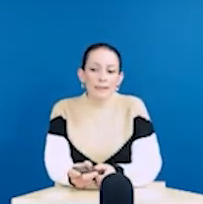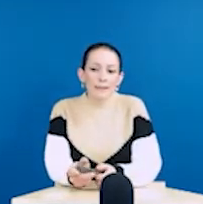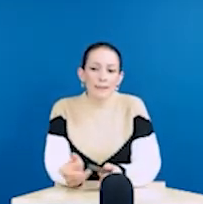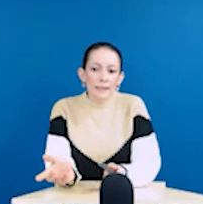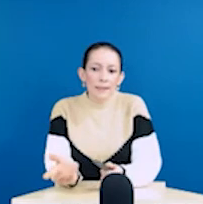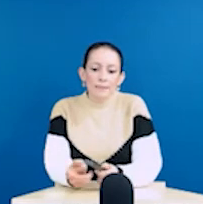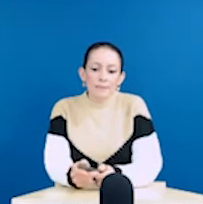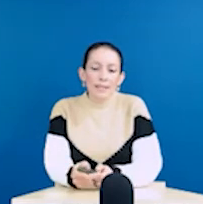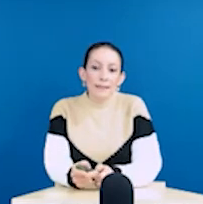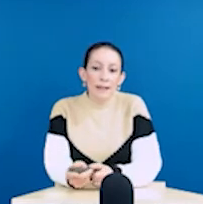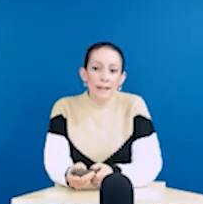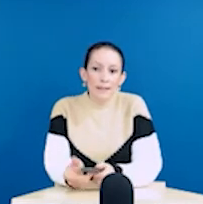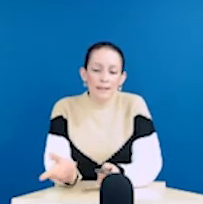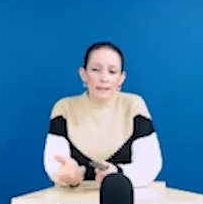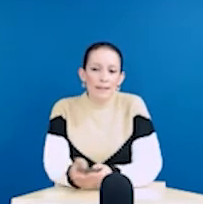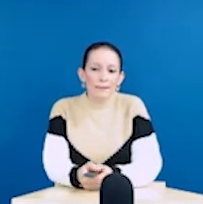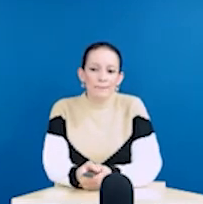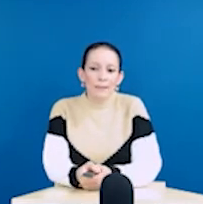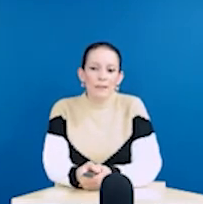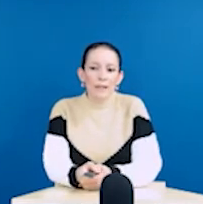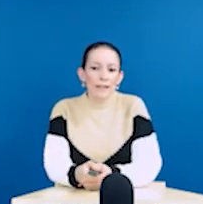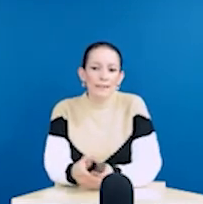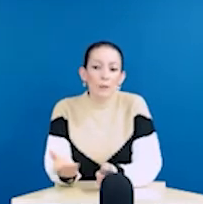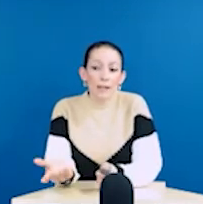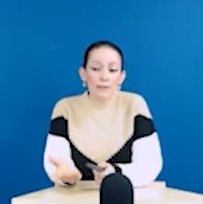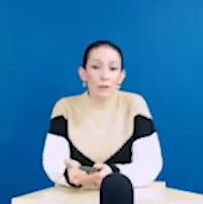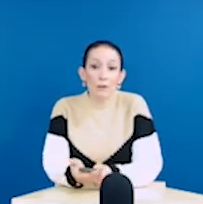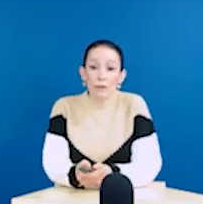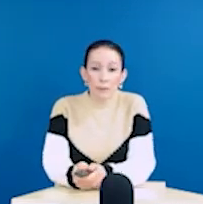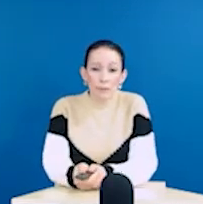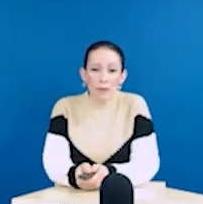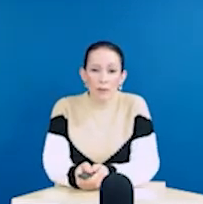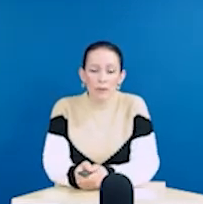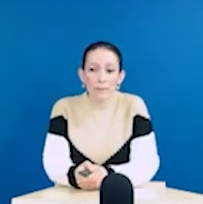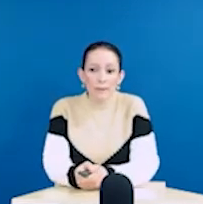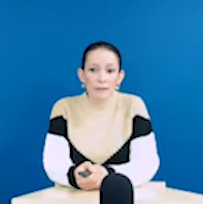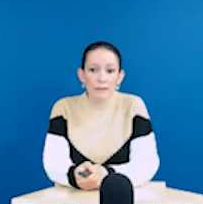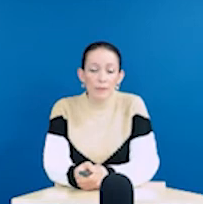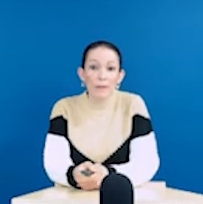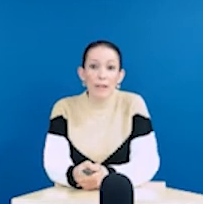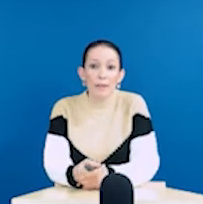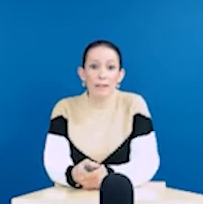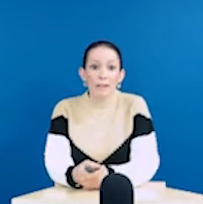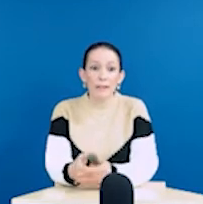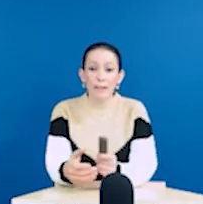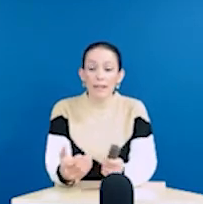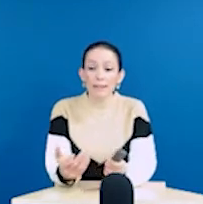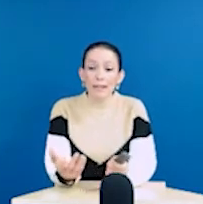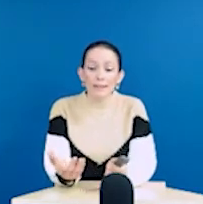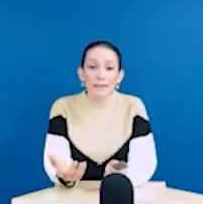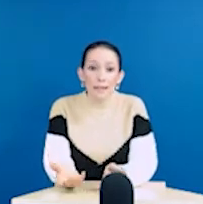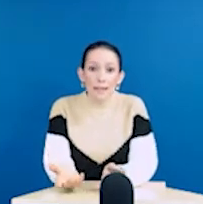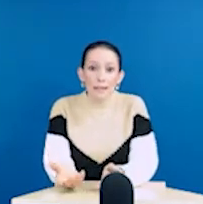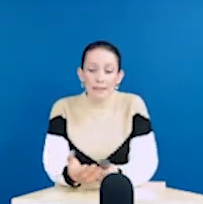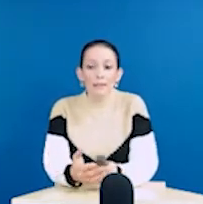no es entrar a hacer objeción con respecto al dolor del paciente, porque finalmente él